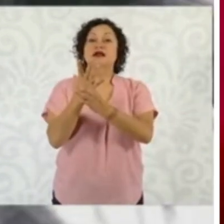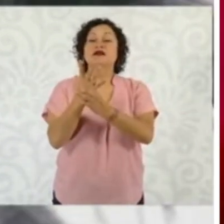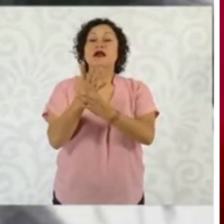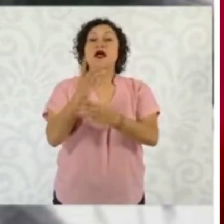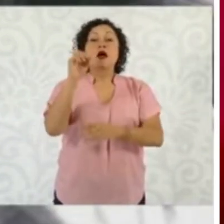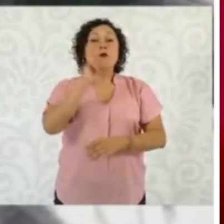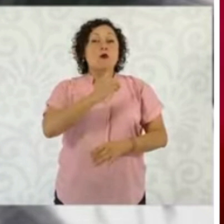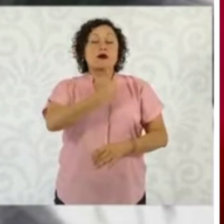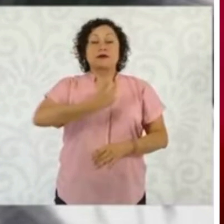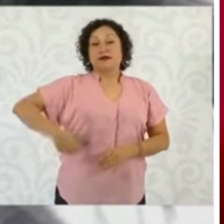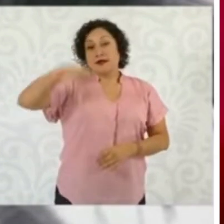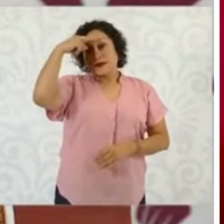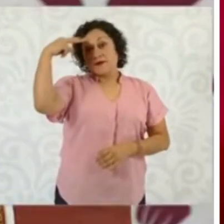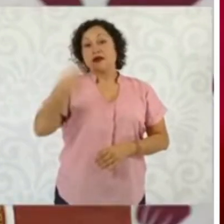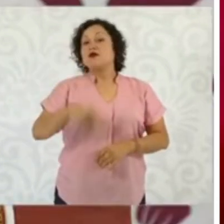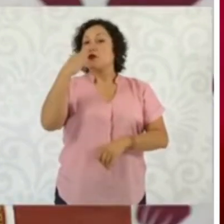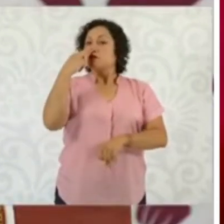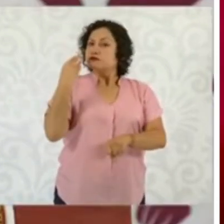lo que va a pasar el 2 de abril.